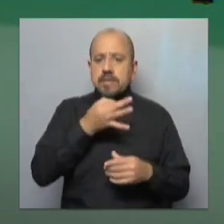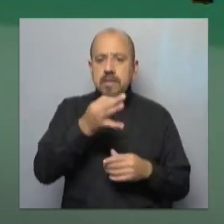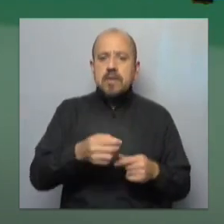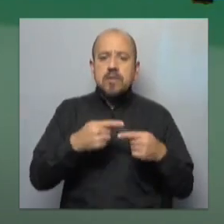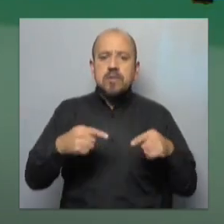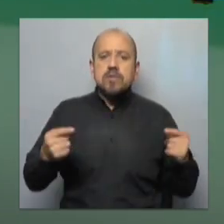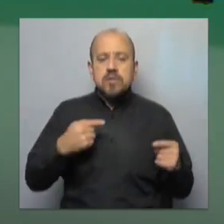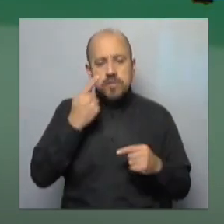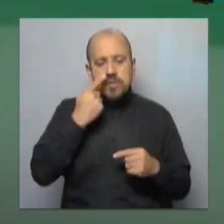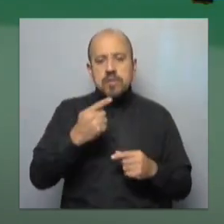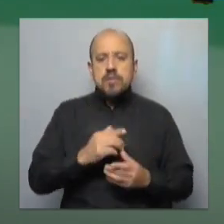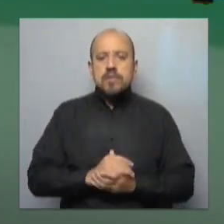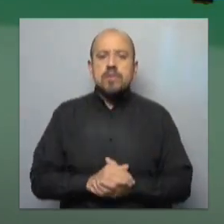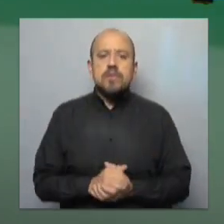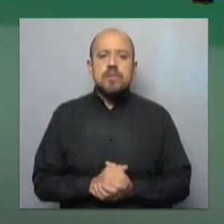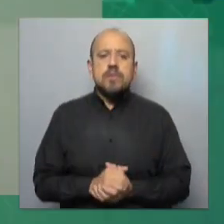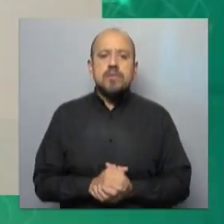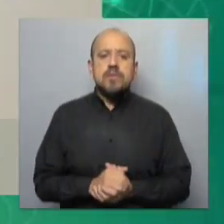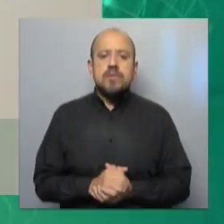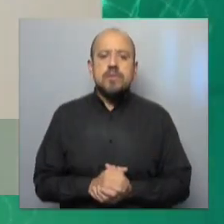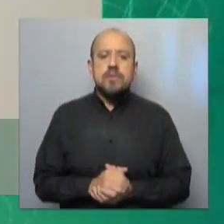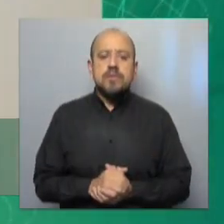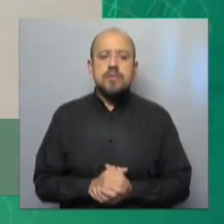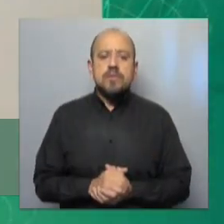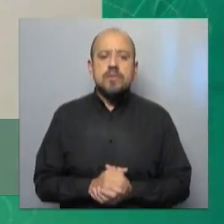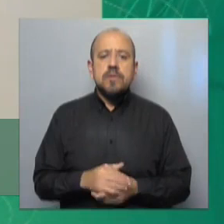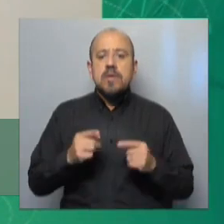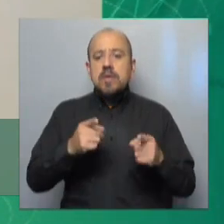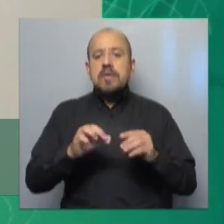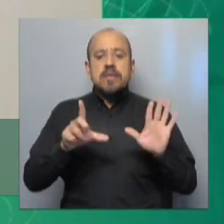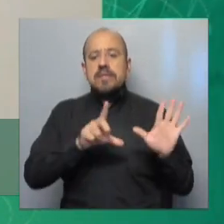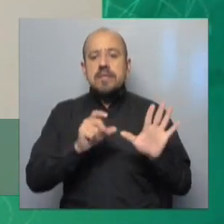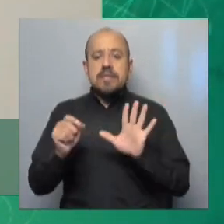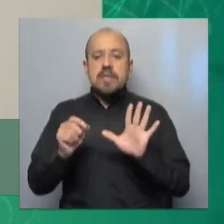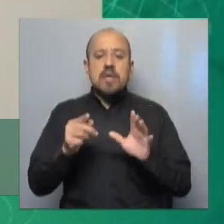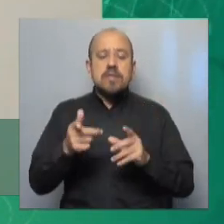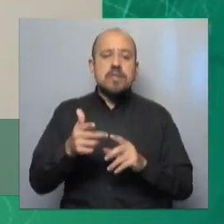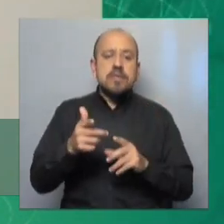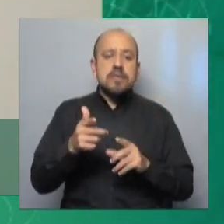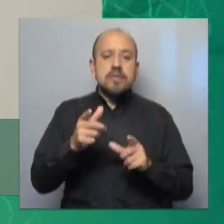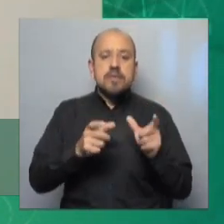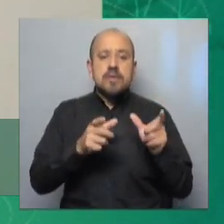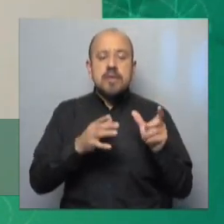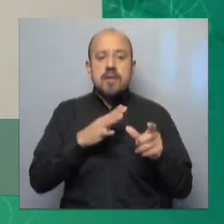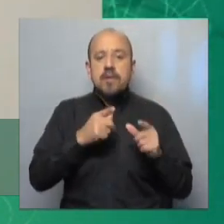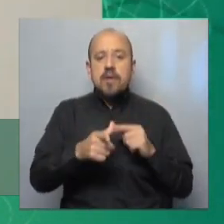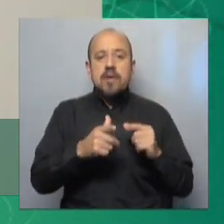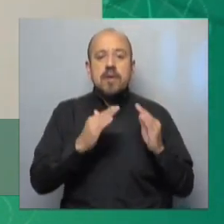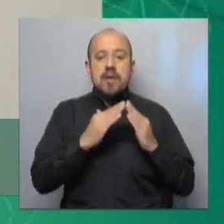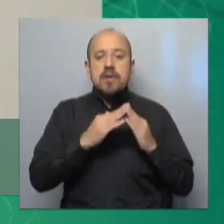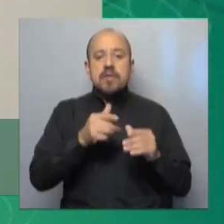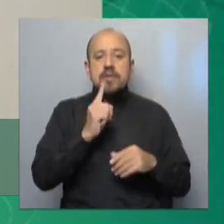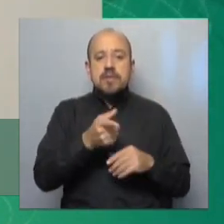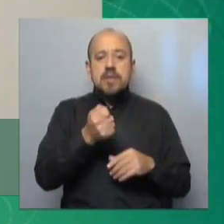vamos a ver que se dijo de esa bolsa de 700 que tenía que tenía en casa de galicia hoy